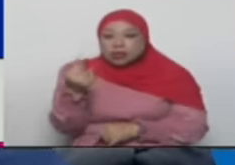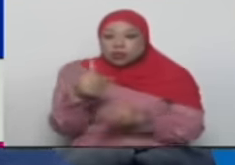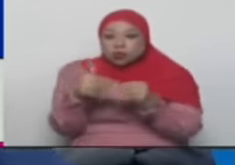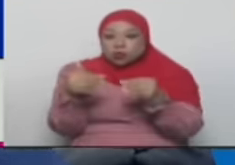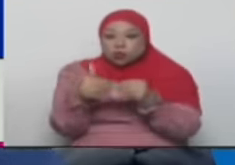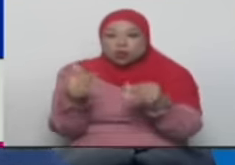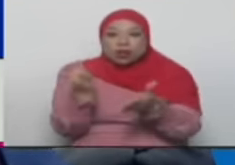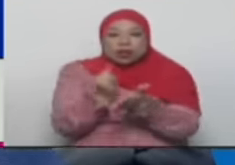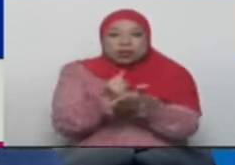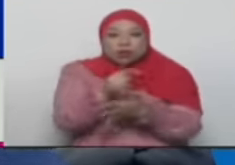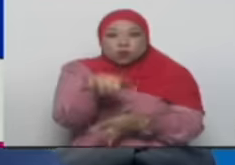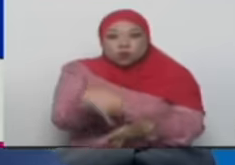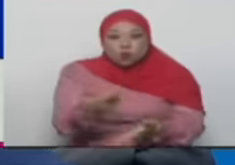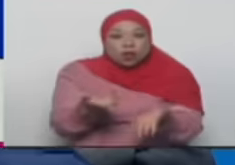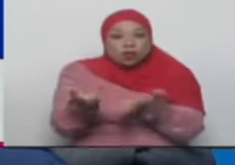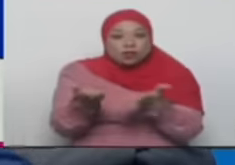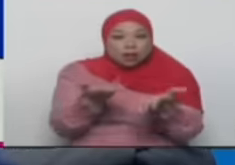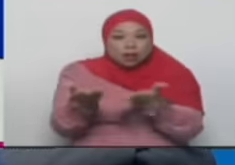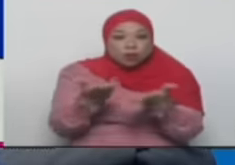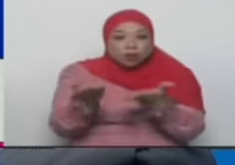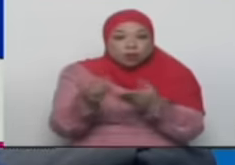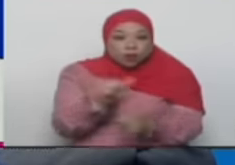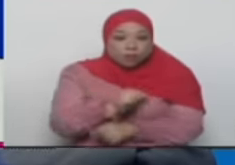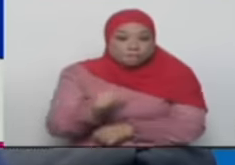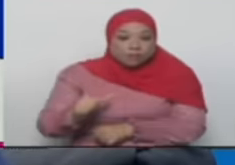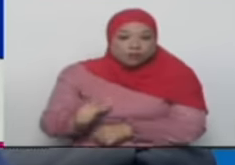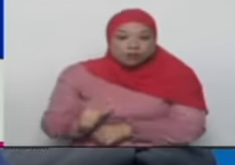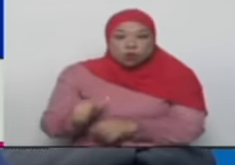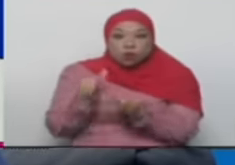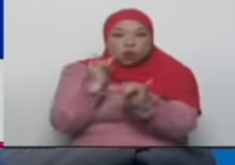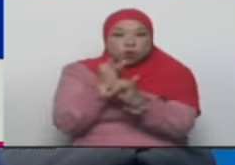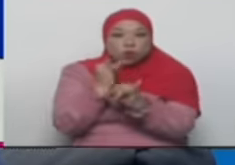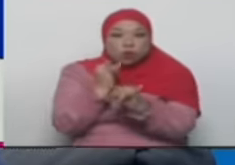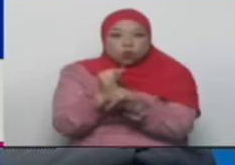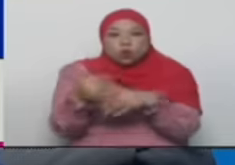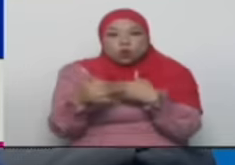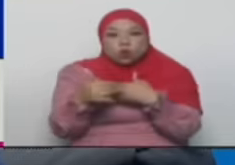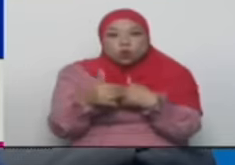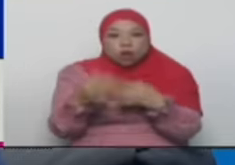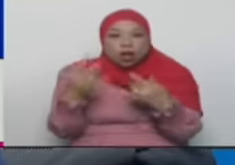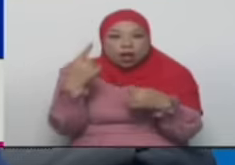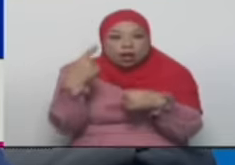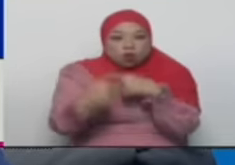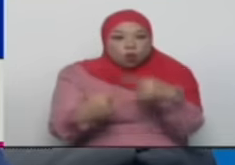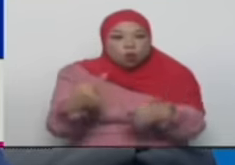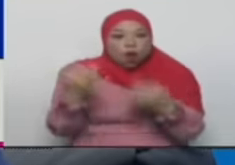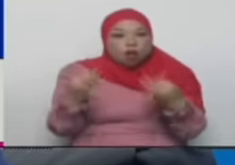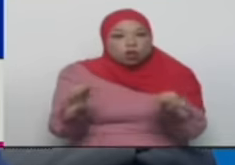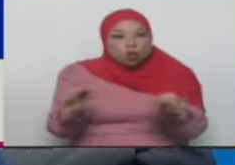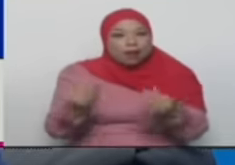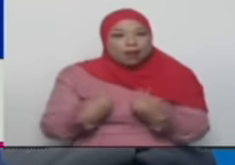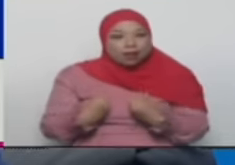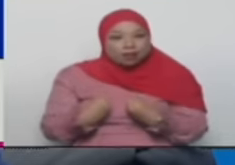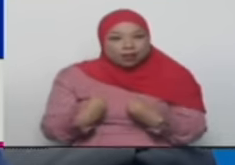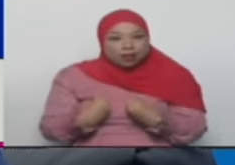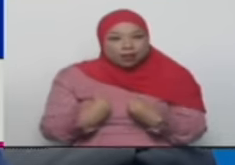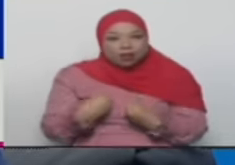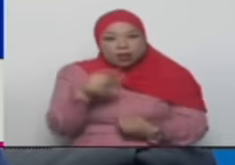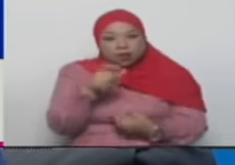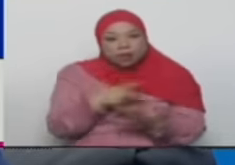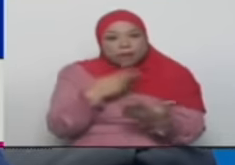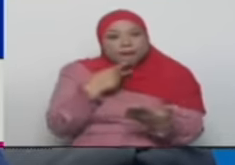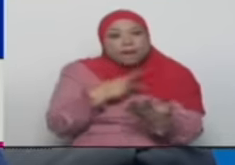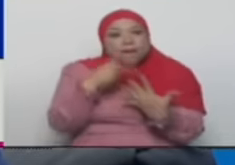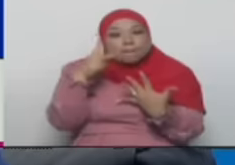Estado, pero también a servicios públicos y privados, de modo tal de afectar la cotidianidad. Estos ataques cibernéticos están